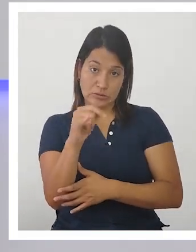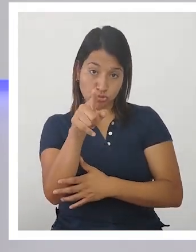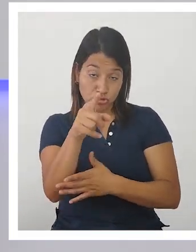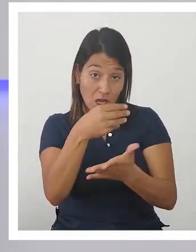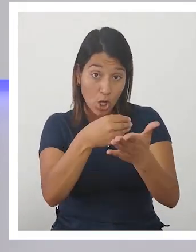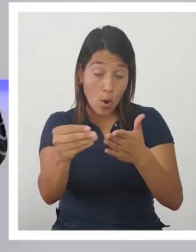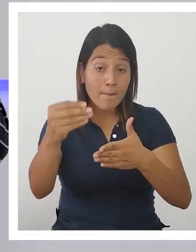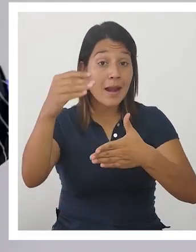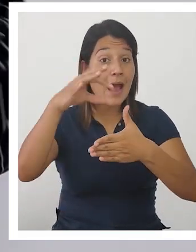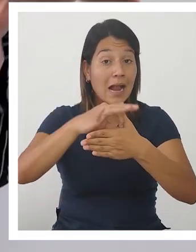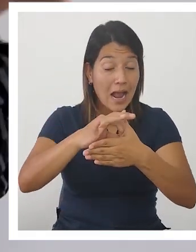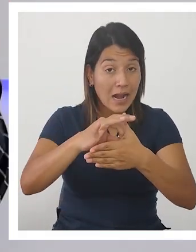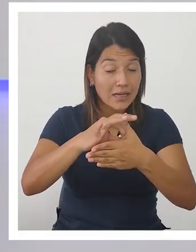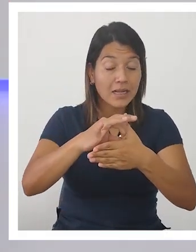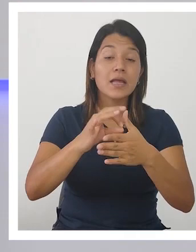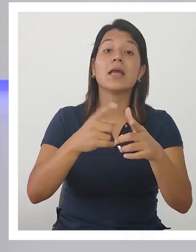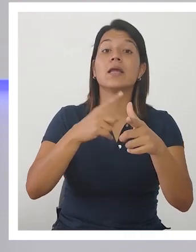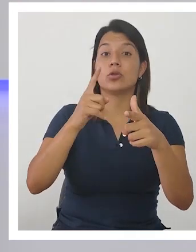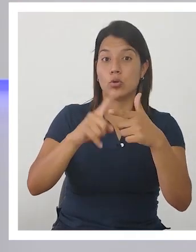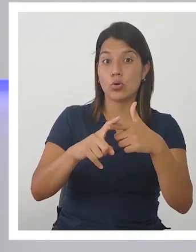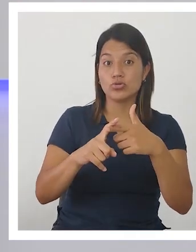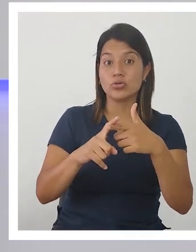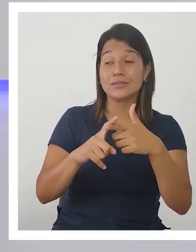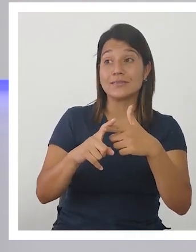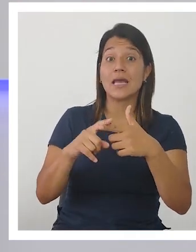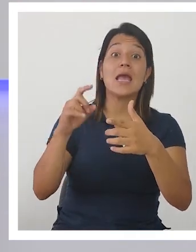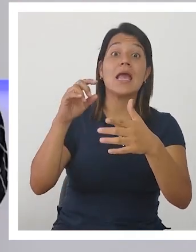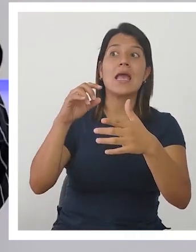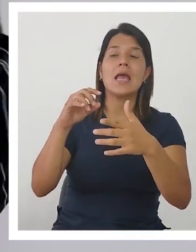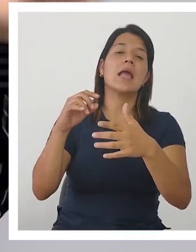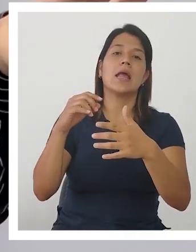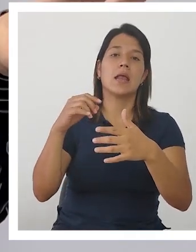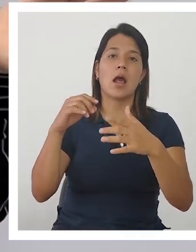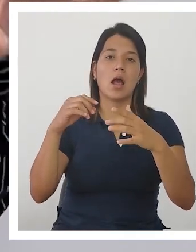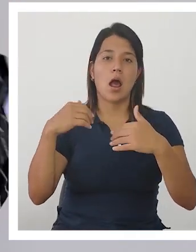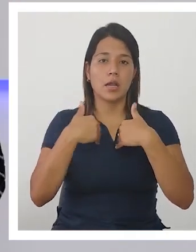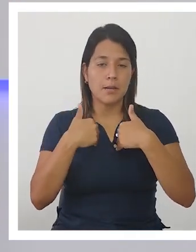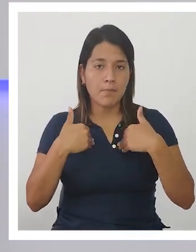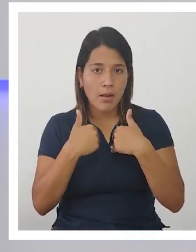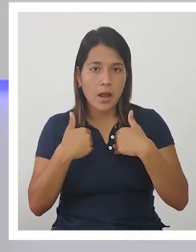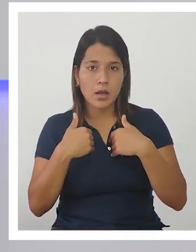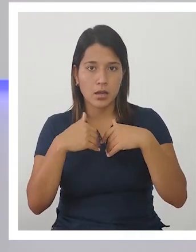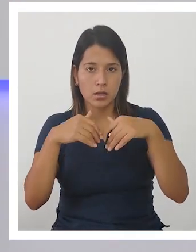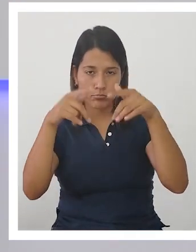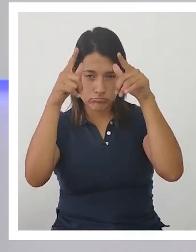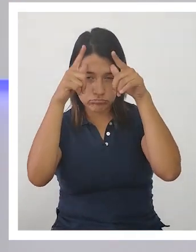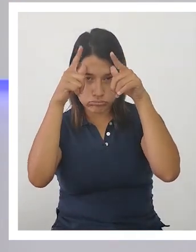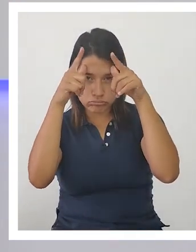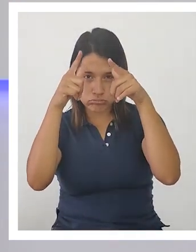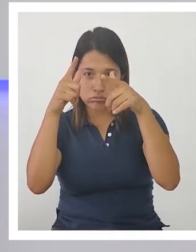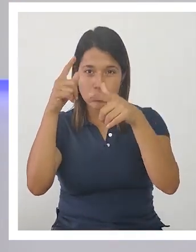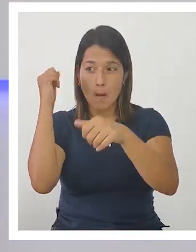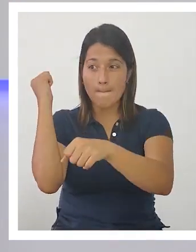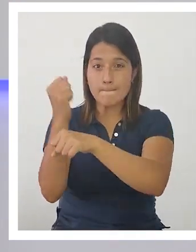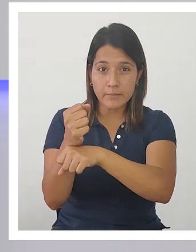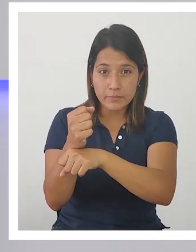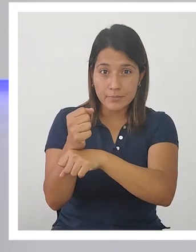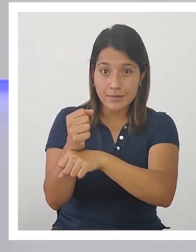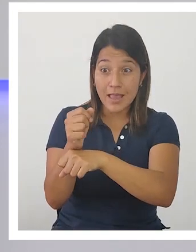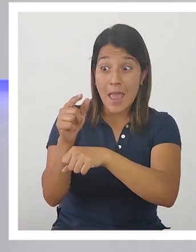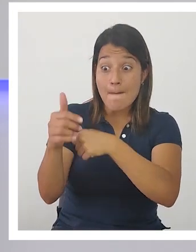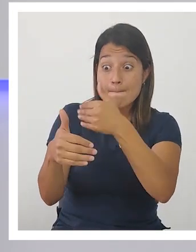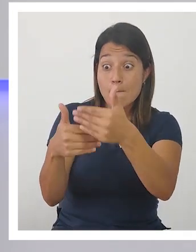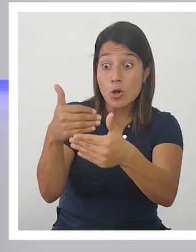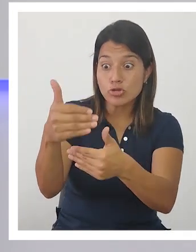entonces solamente las reses que matan llevan más de 10 o 12 impuestos en este momento. Entonces,